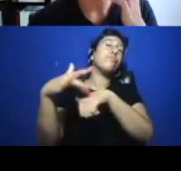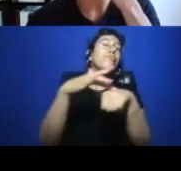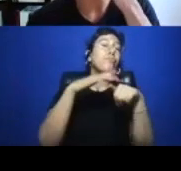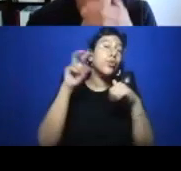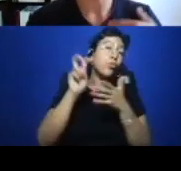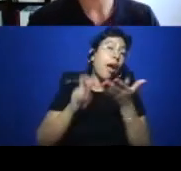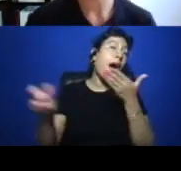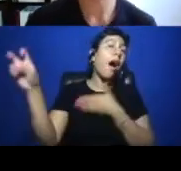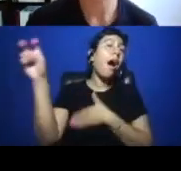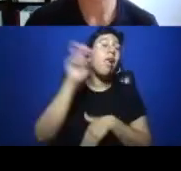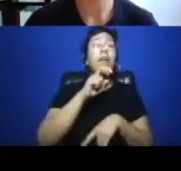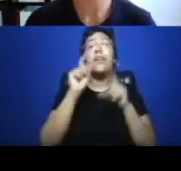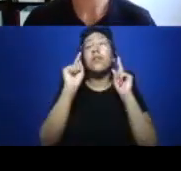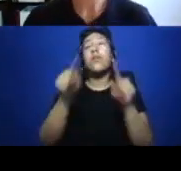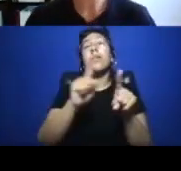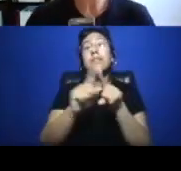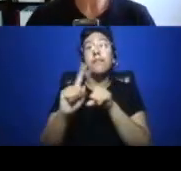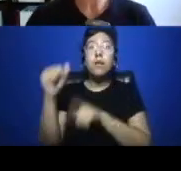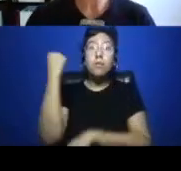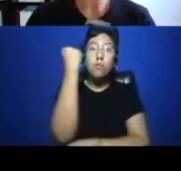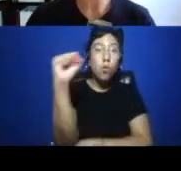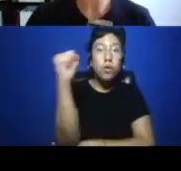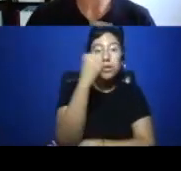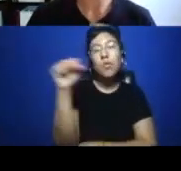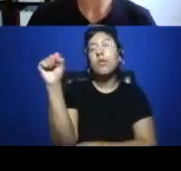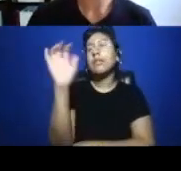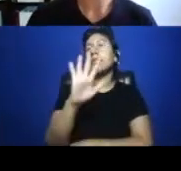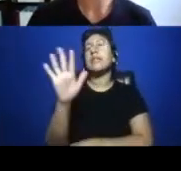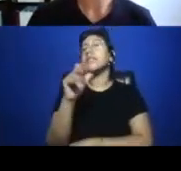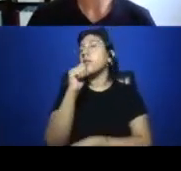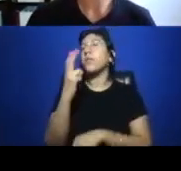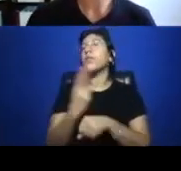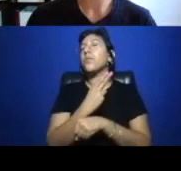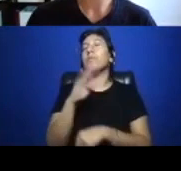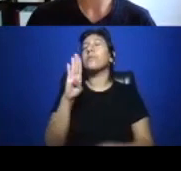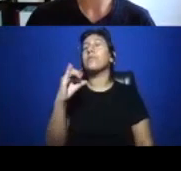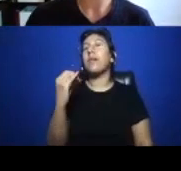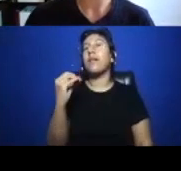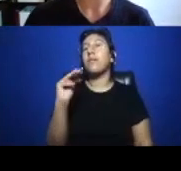está por ahí mucho y vas a muchas manifestaciones, no quieres usar